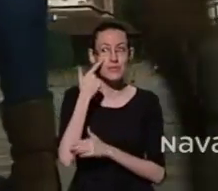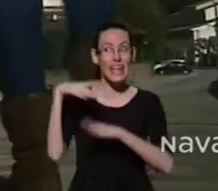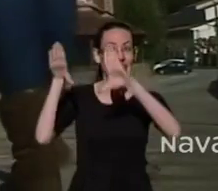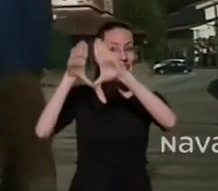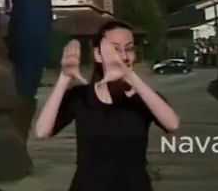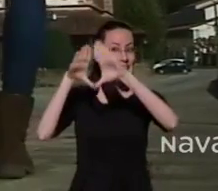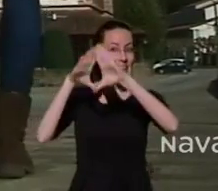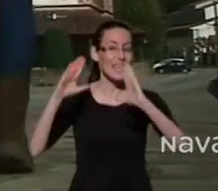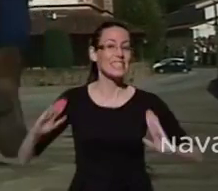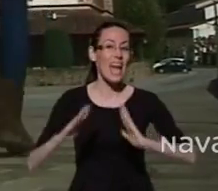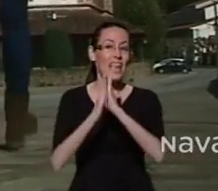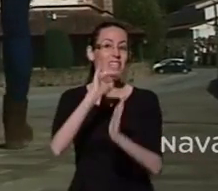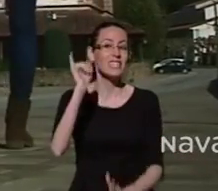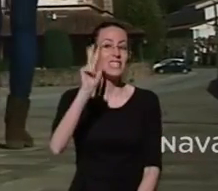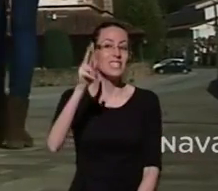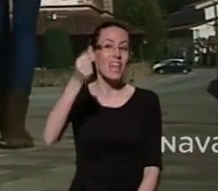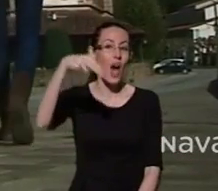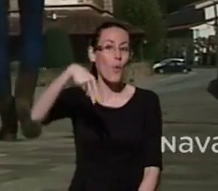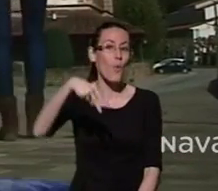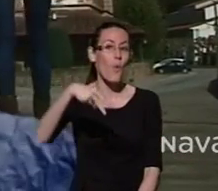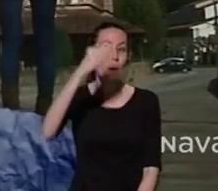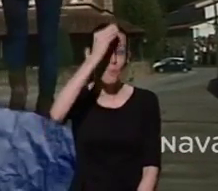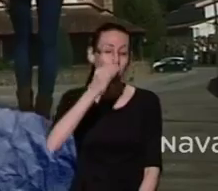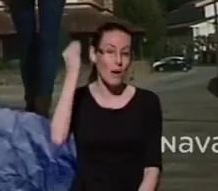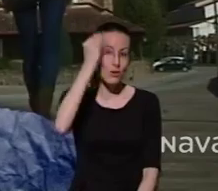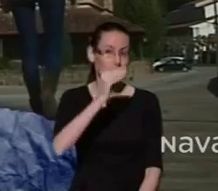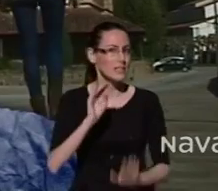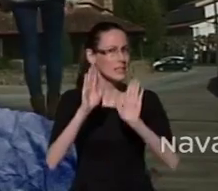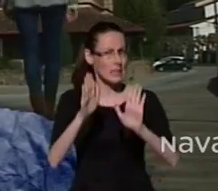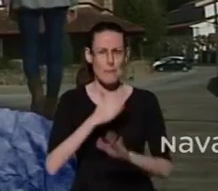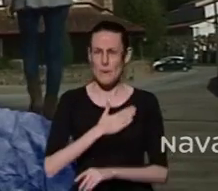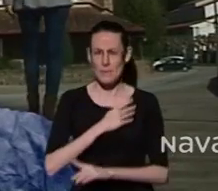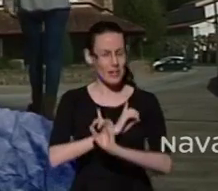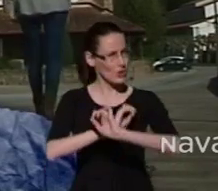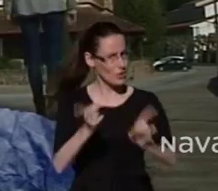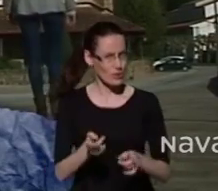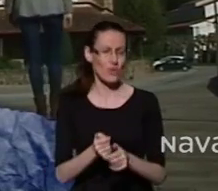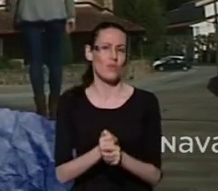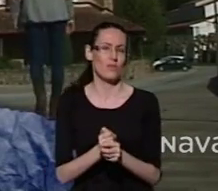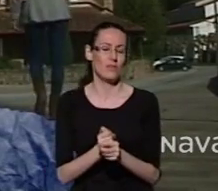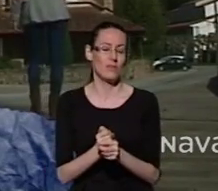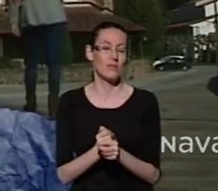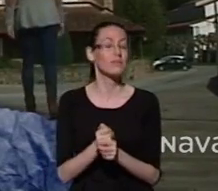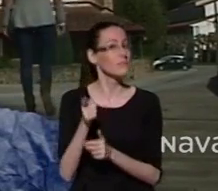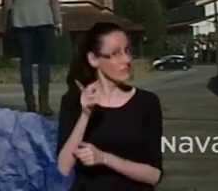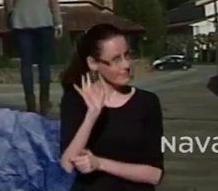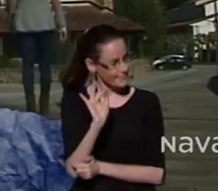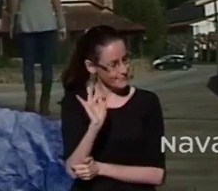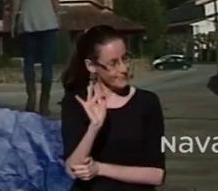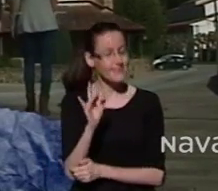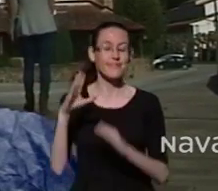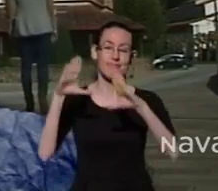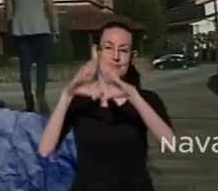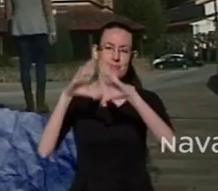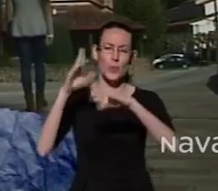patrono de esta localidad es San Tiburcio. Primera iglesia, como decimos, es la de San Tiburcio, pero esta iglesia se hizo porque